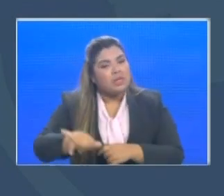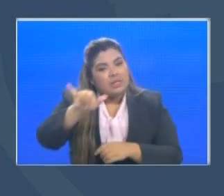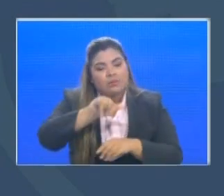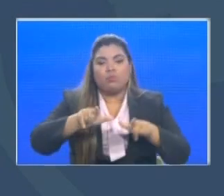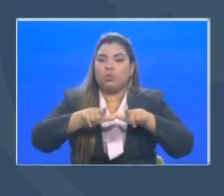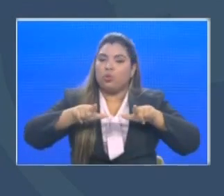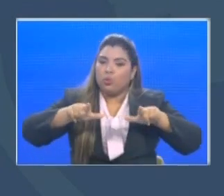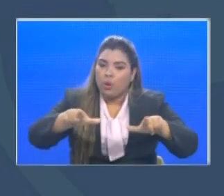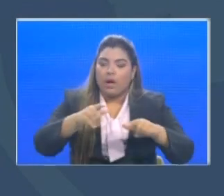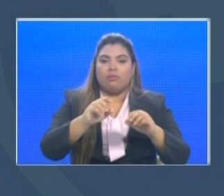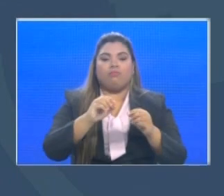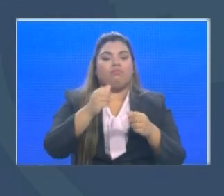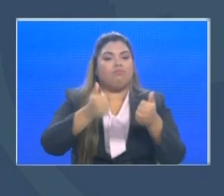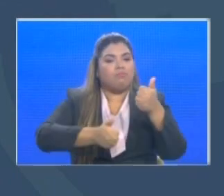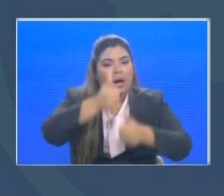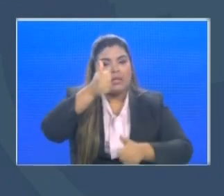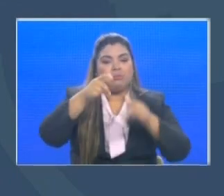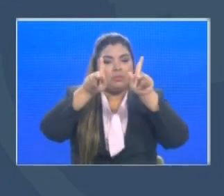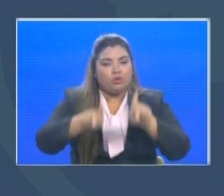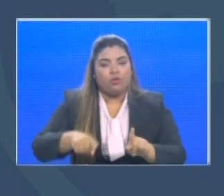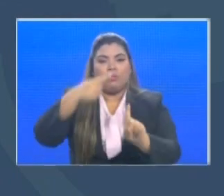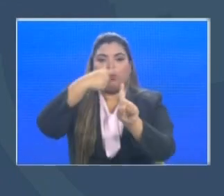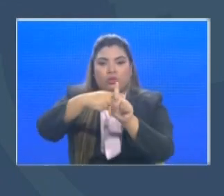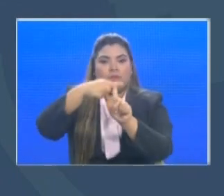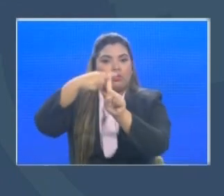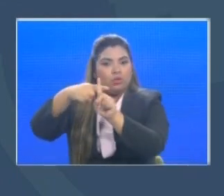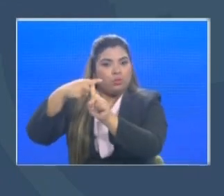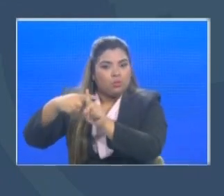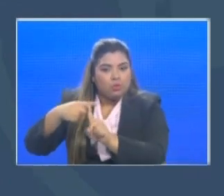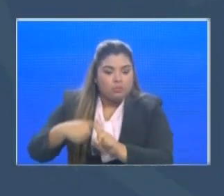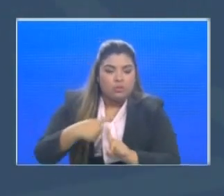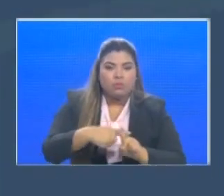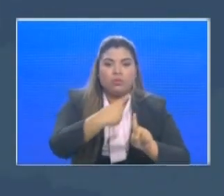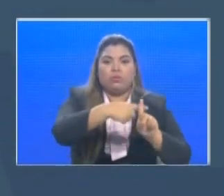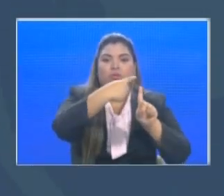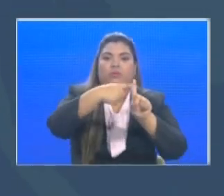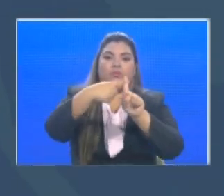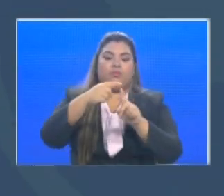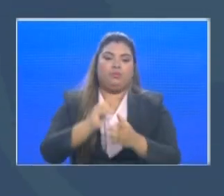de casos en los diferentes corregimientos.